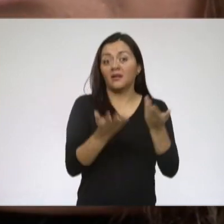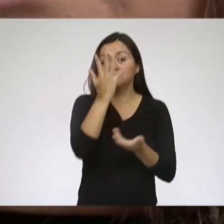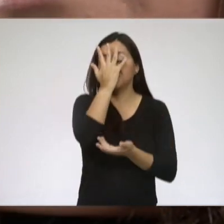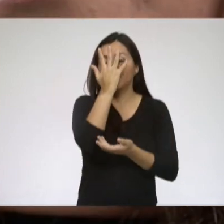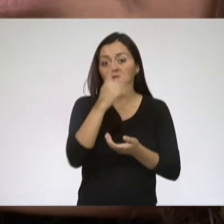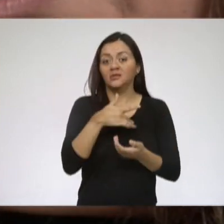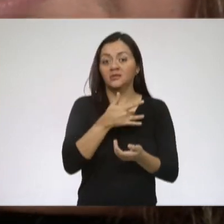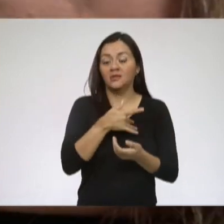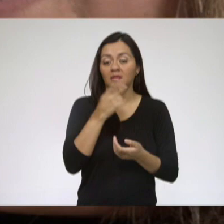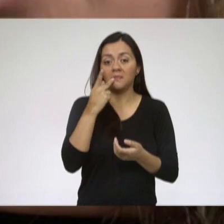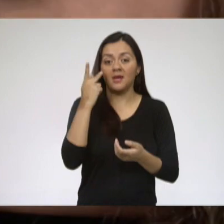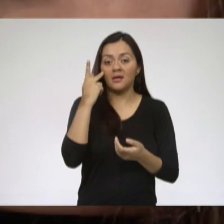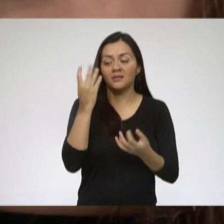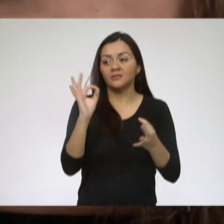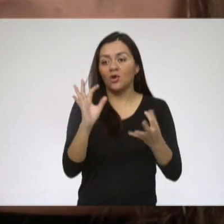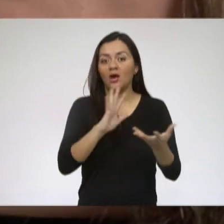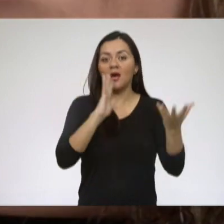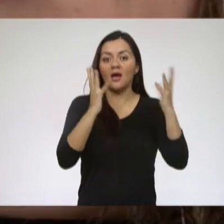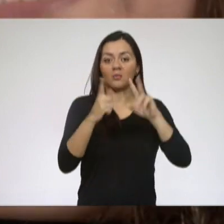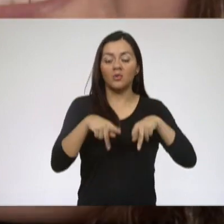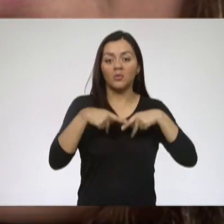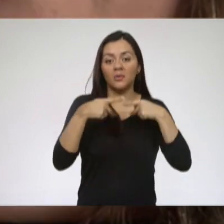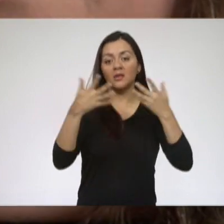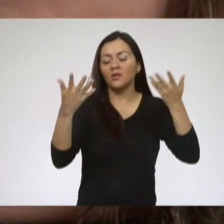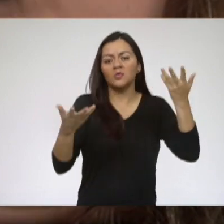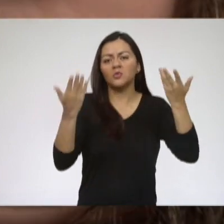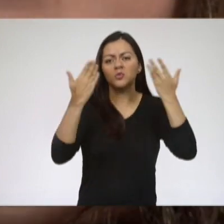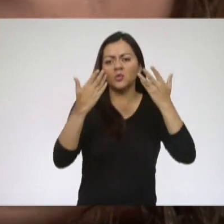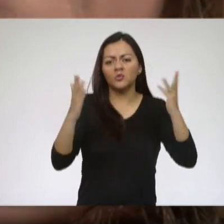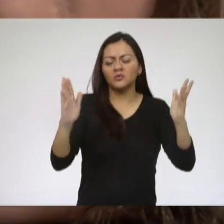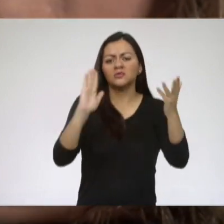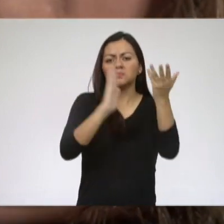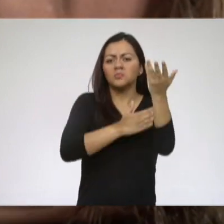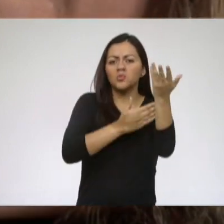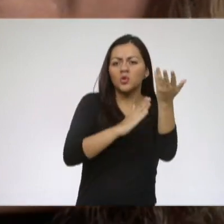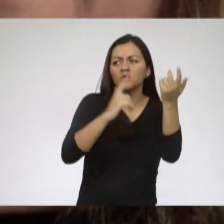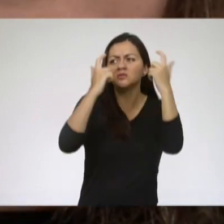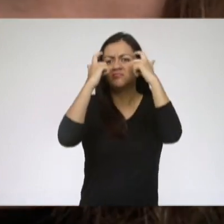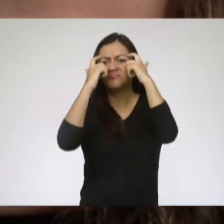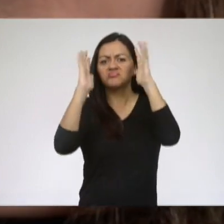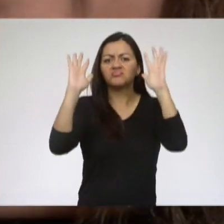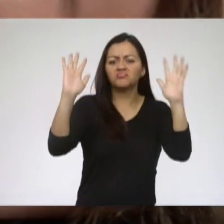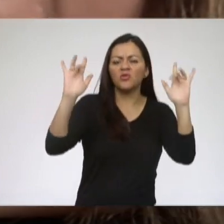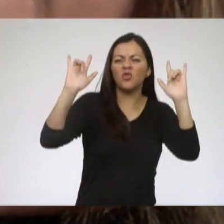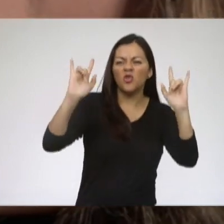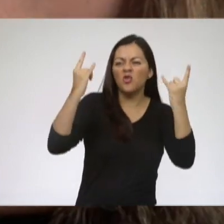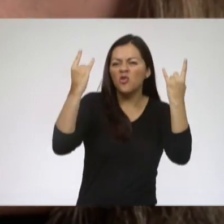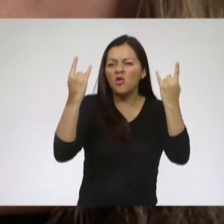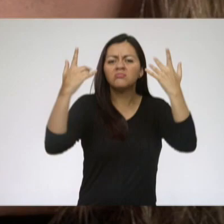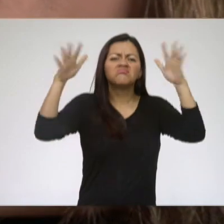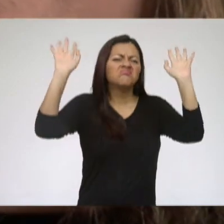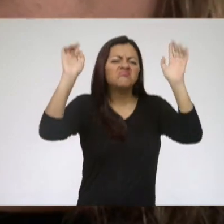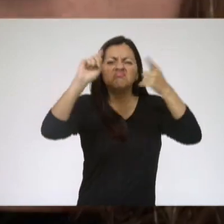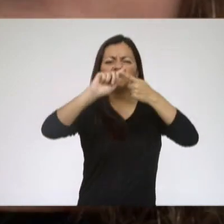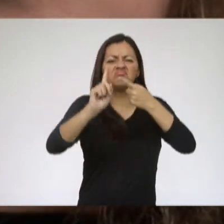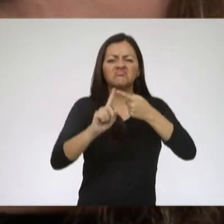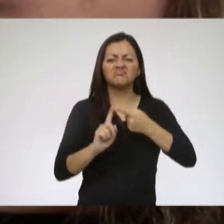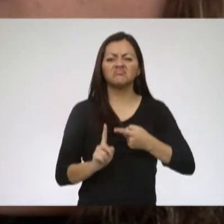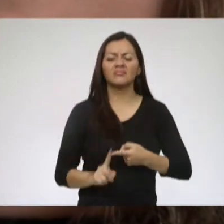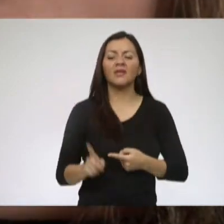cual pues cambiaron su forma de pensar, la música, el rock, etcétera, etcétera, que